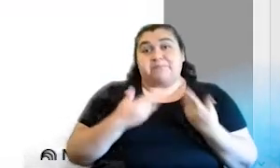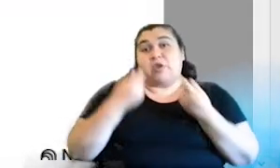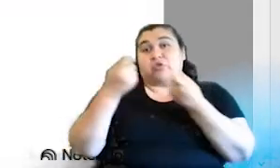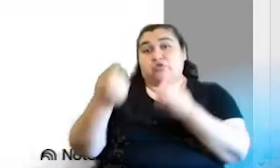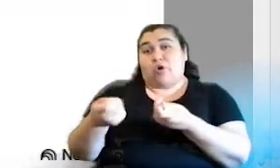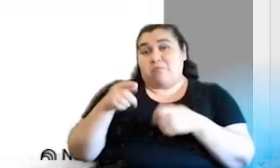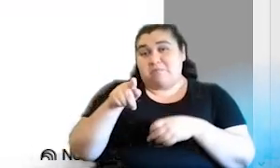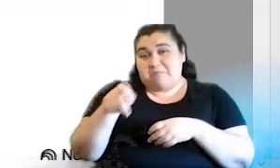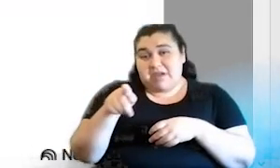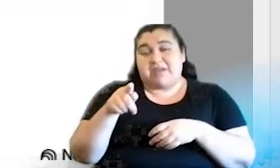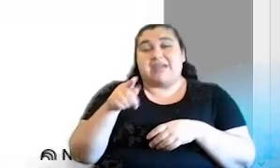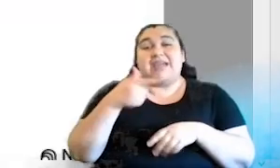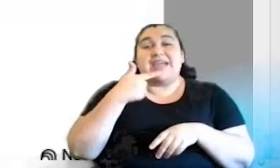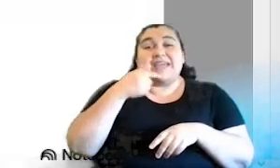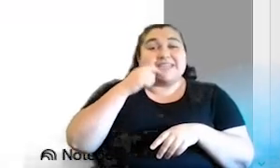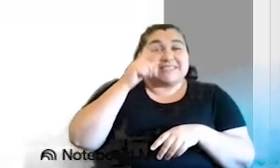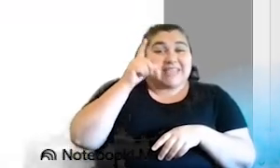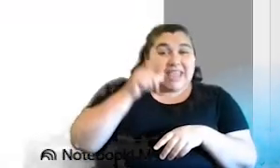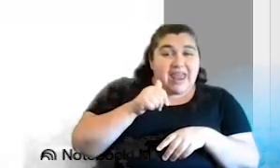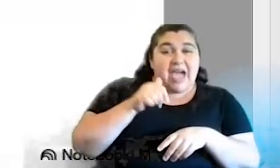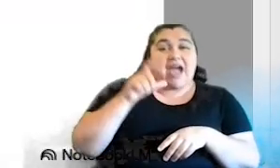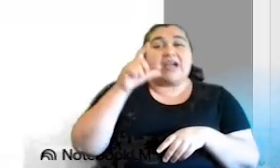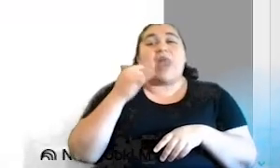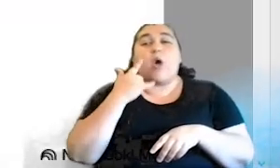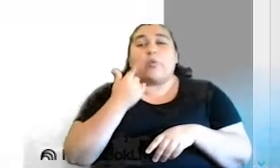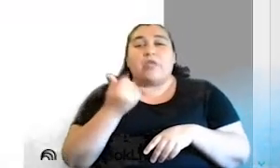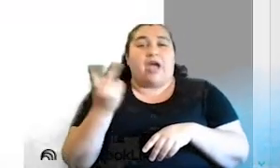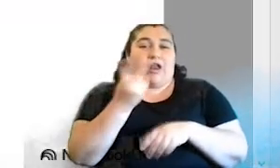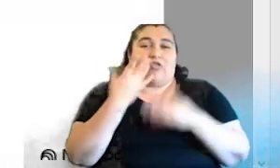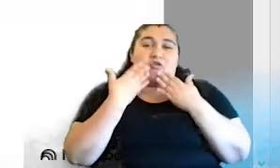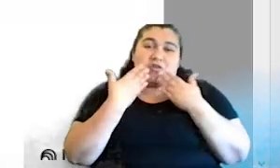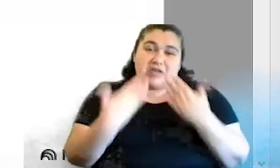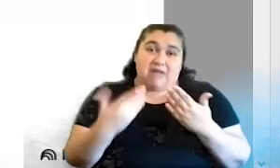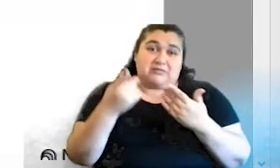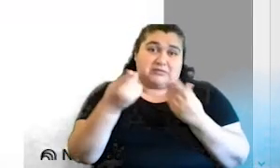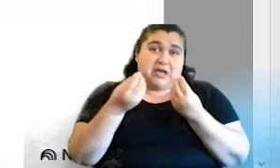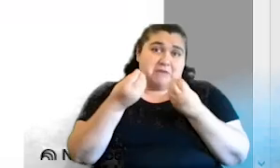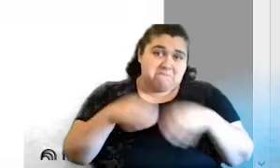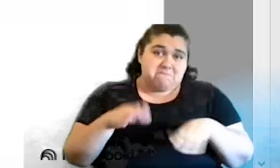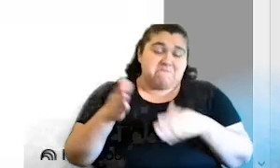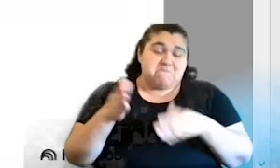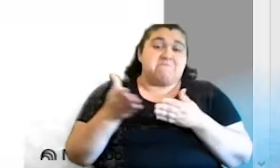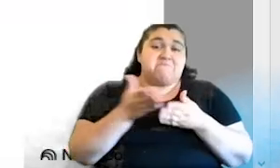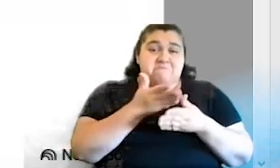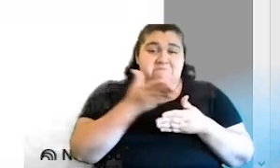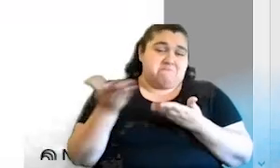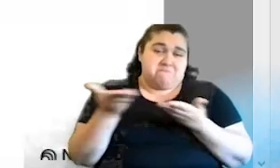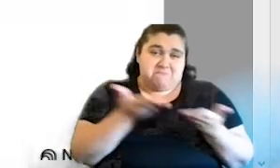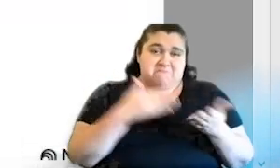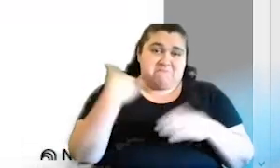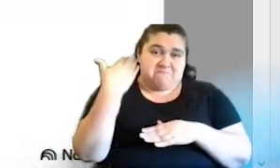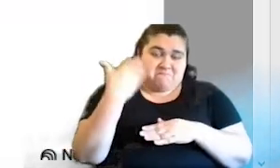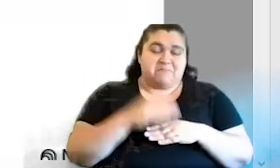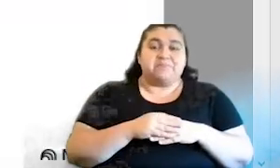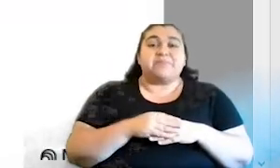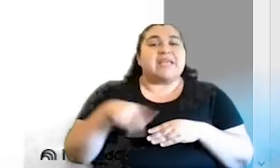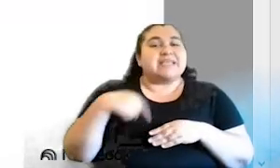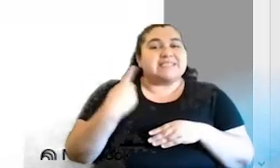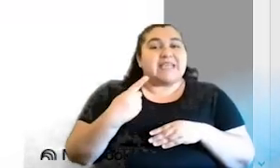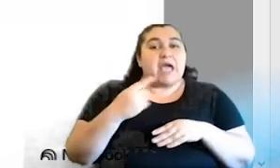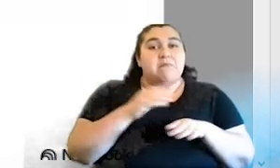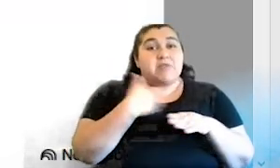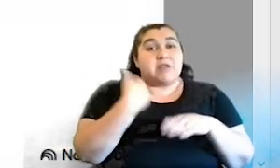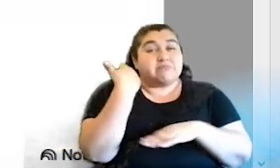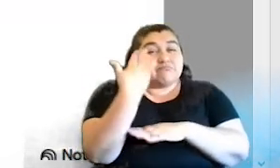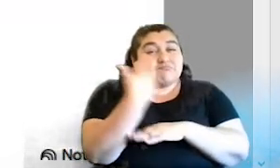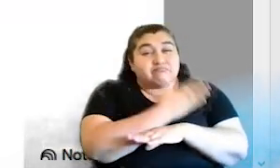a Claudia y Estela, como siempre les agradecemos. Y bueno, al final, como hacemos en cada jornada,